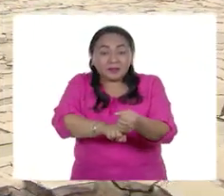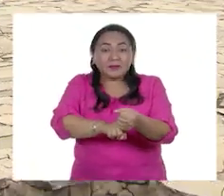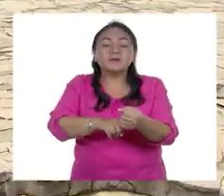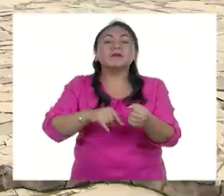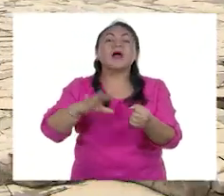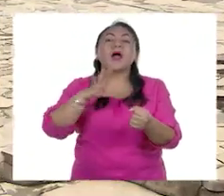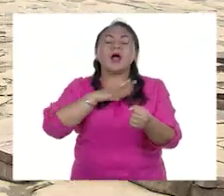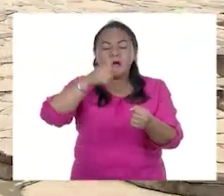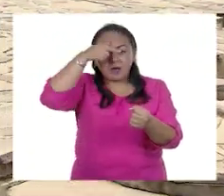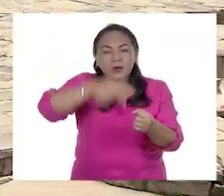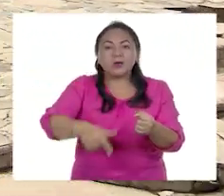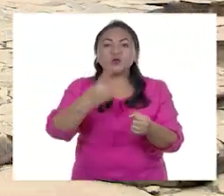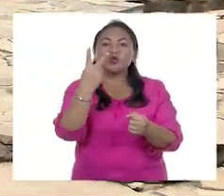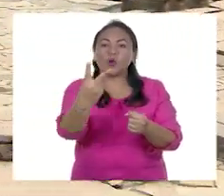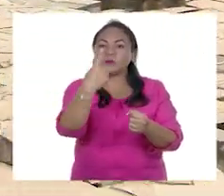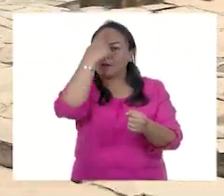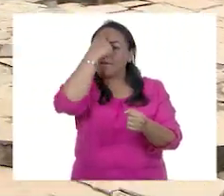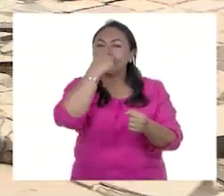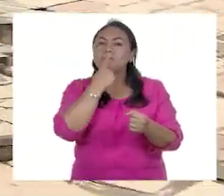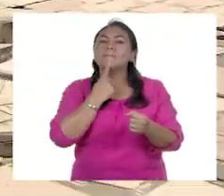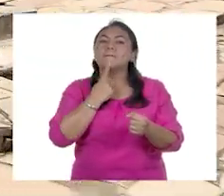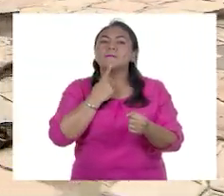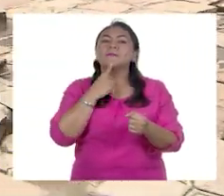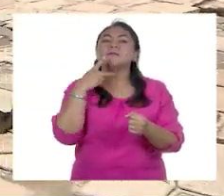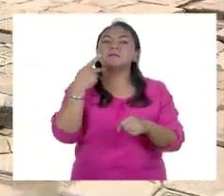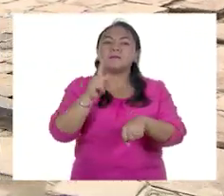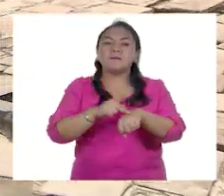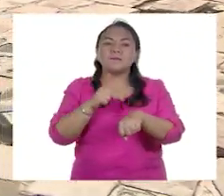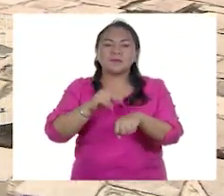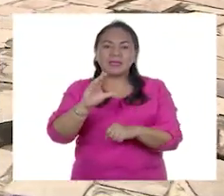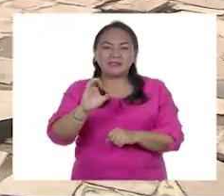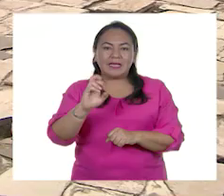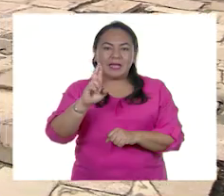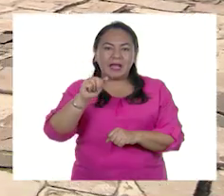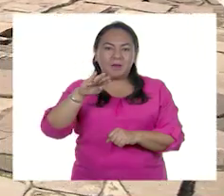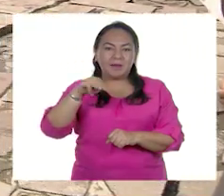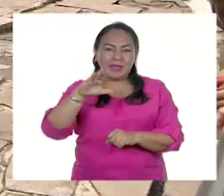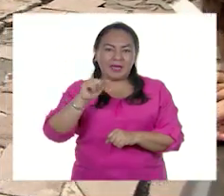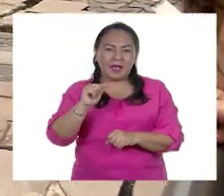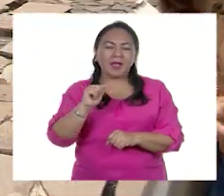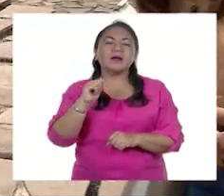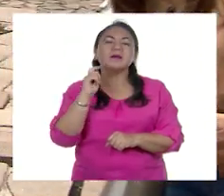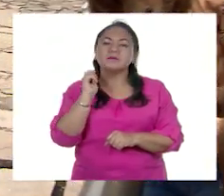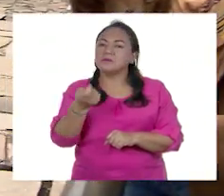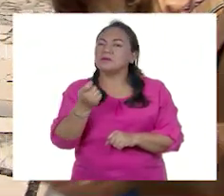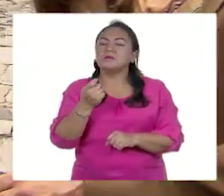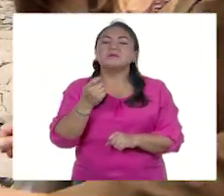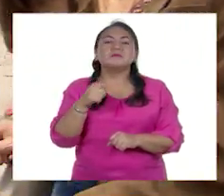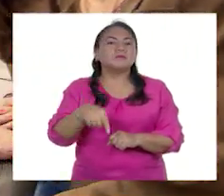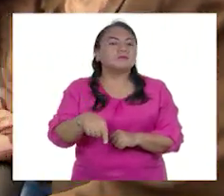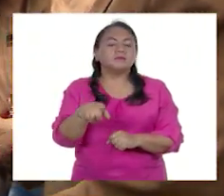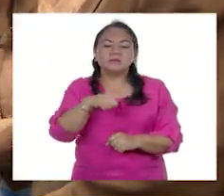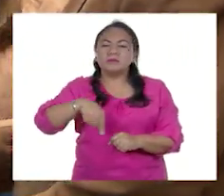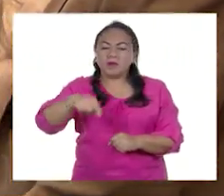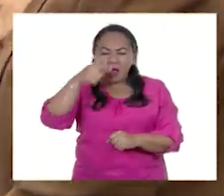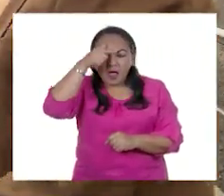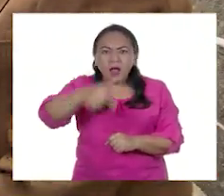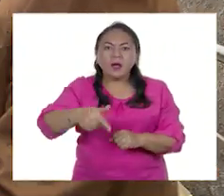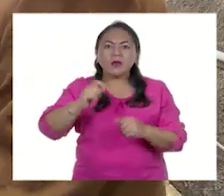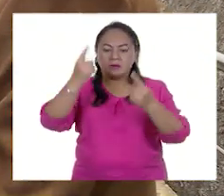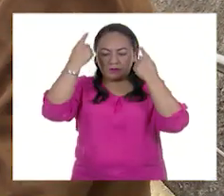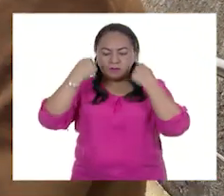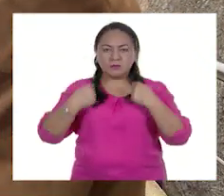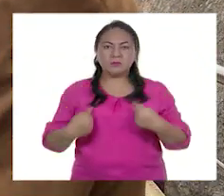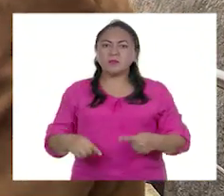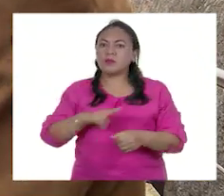encontraron 2 esculturas de cerámica, escala natural, escala humana, de guerreros águila,